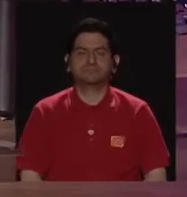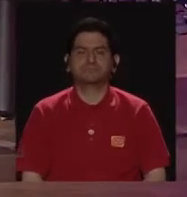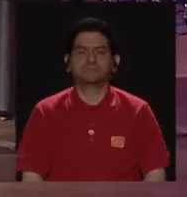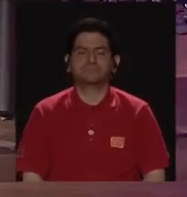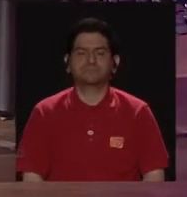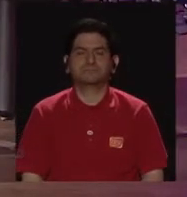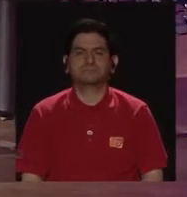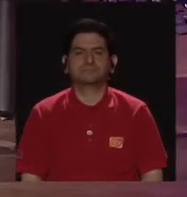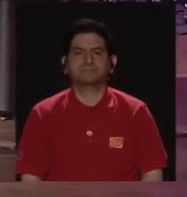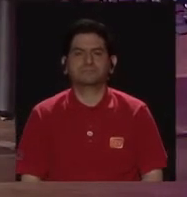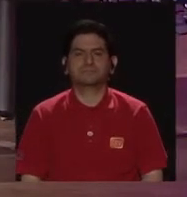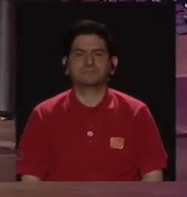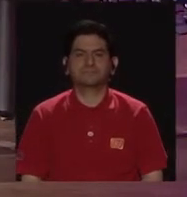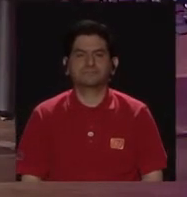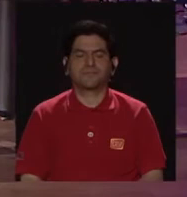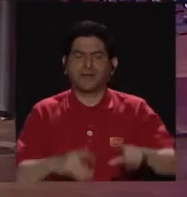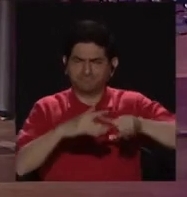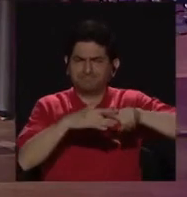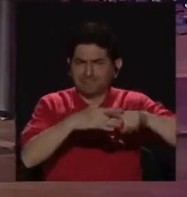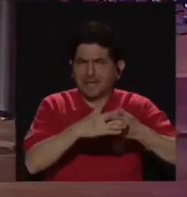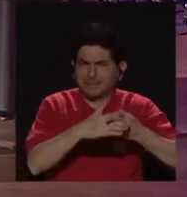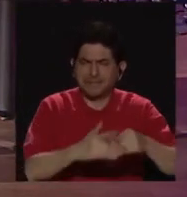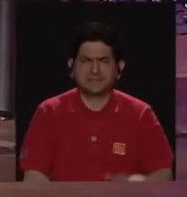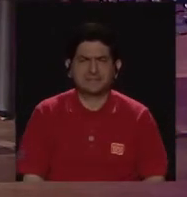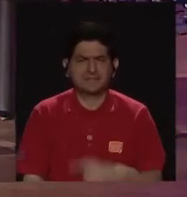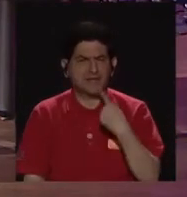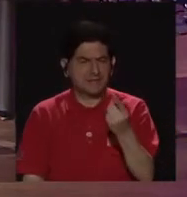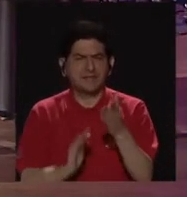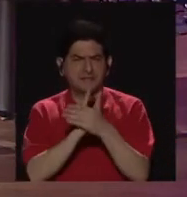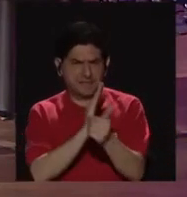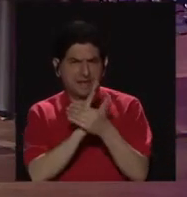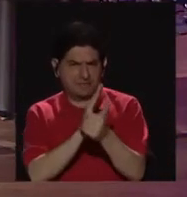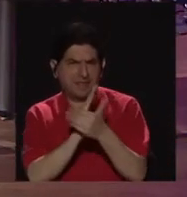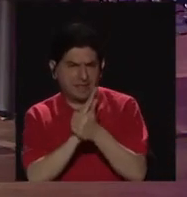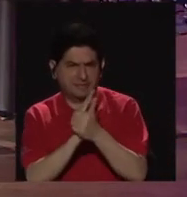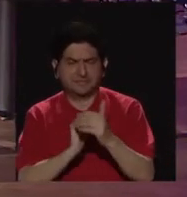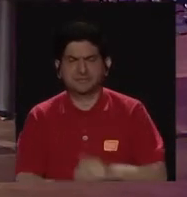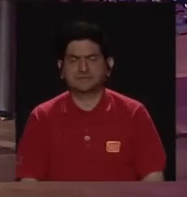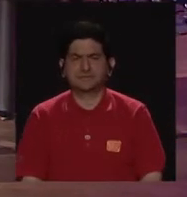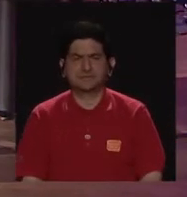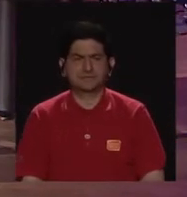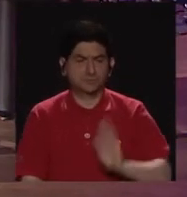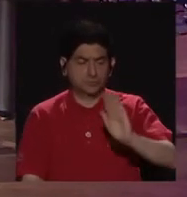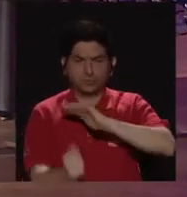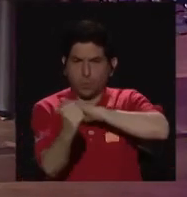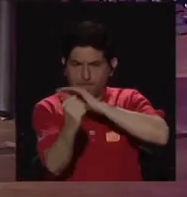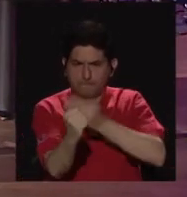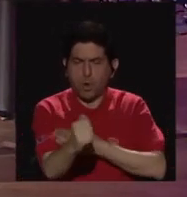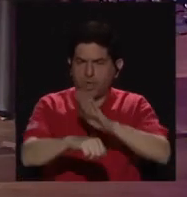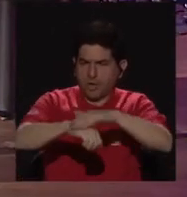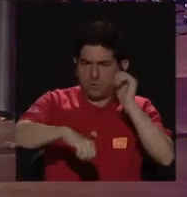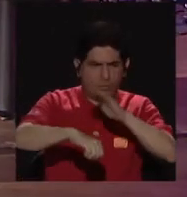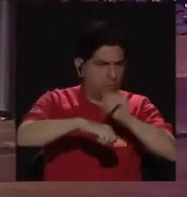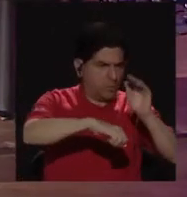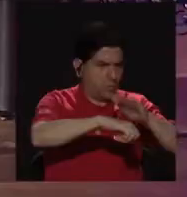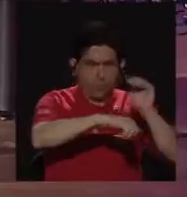bueno para comenzar destacar las virtudes en su poder de convocatoria